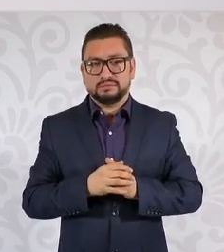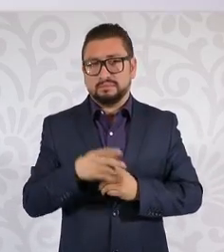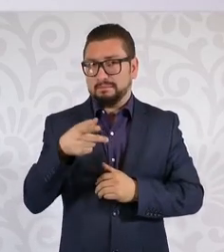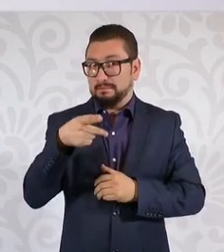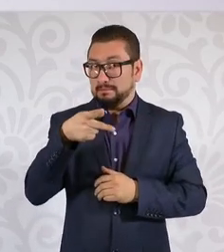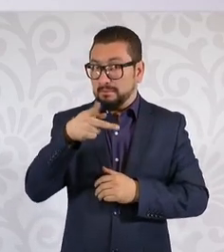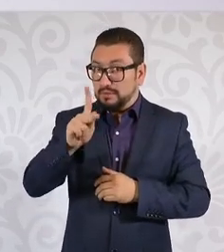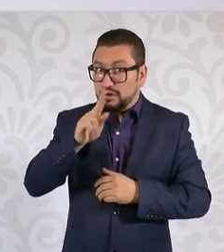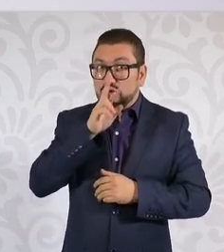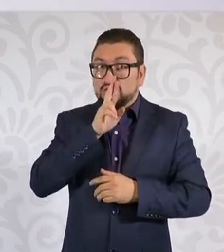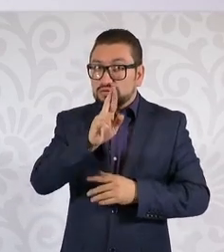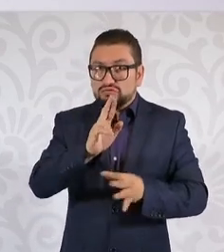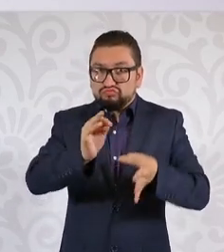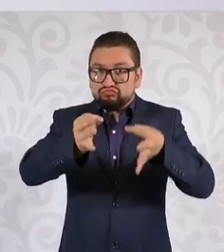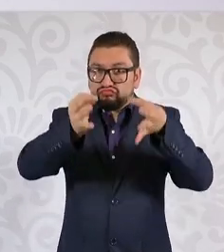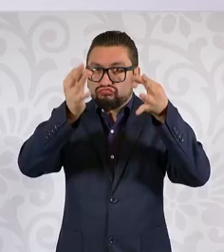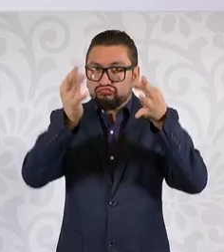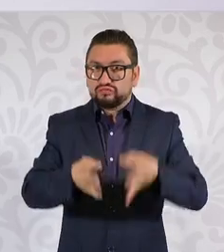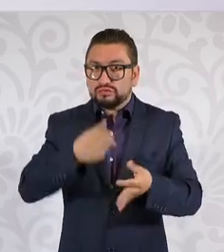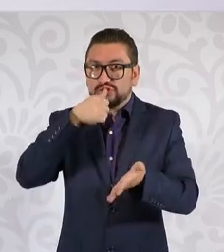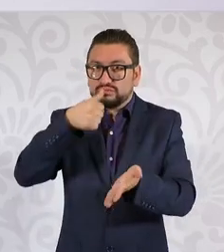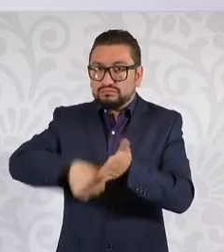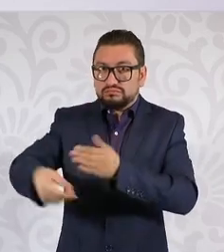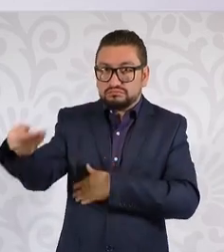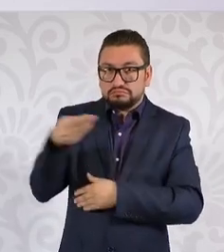pero no hay una respuesta formal